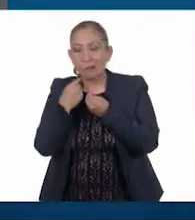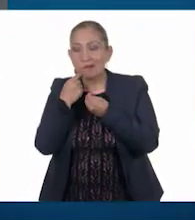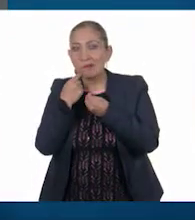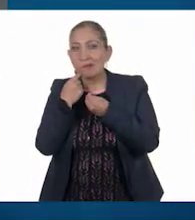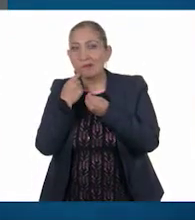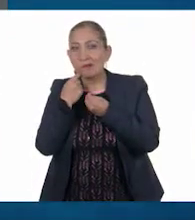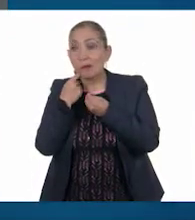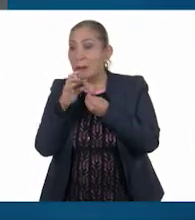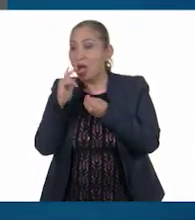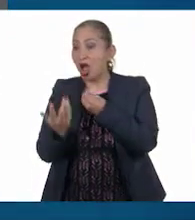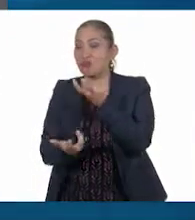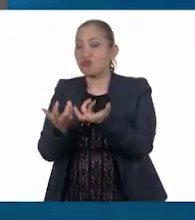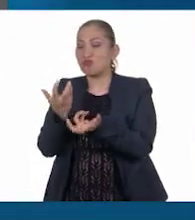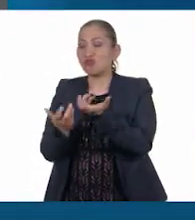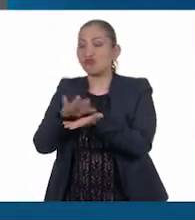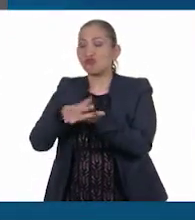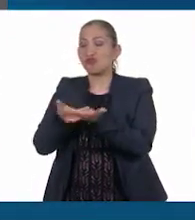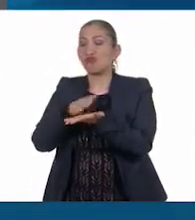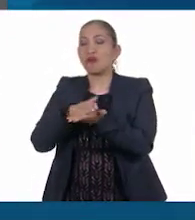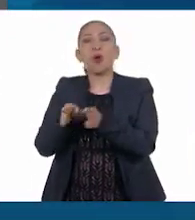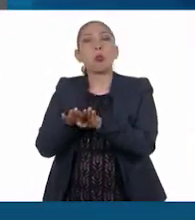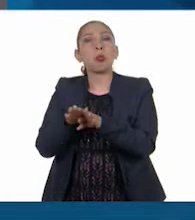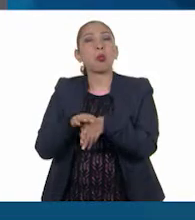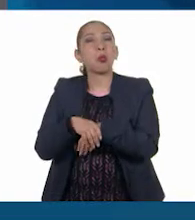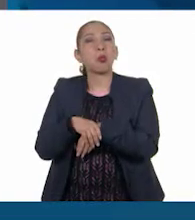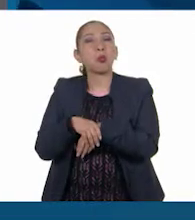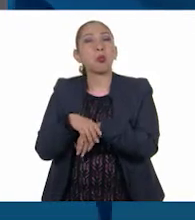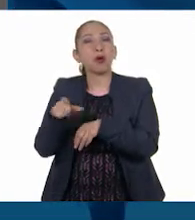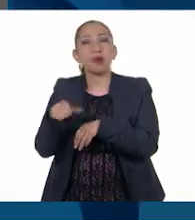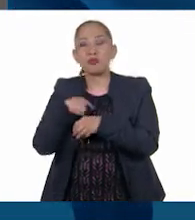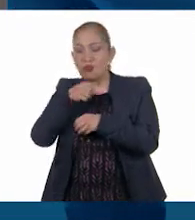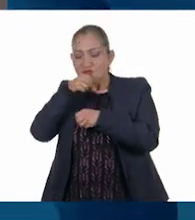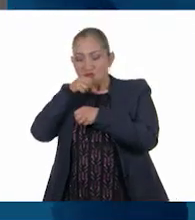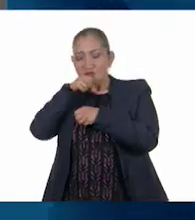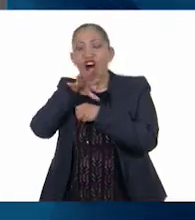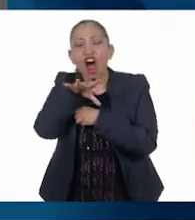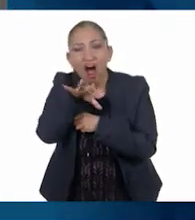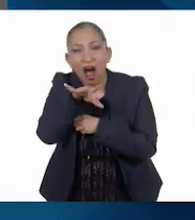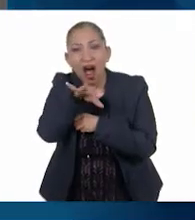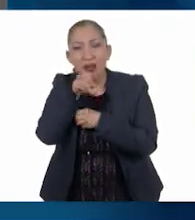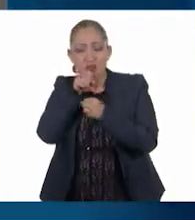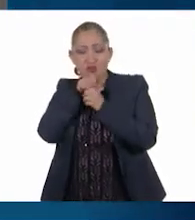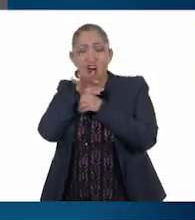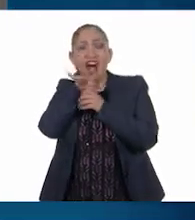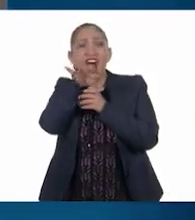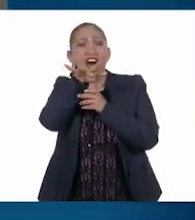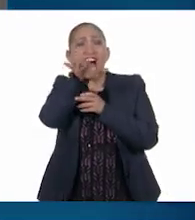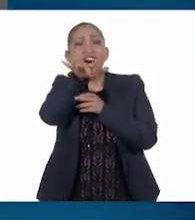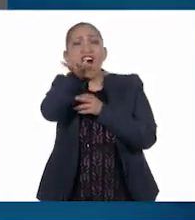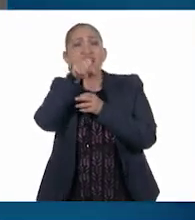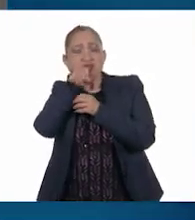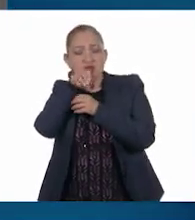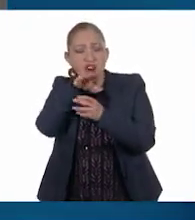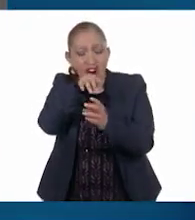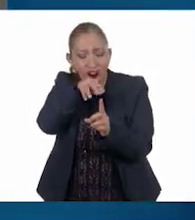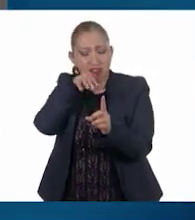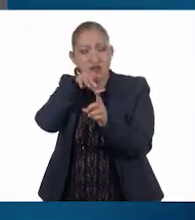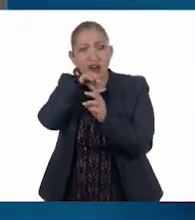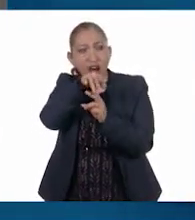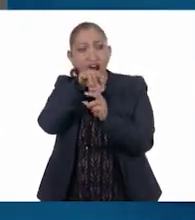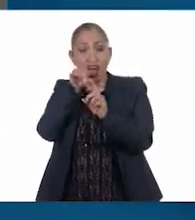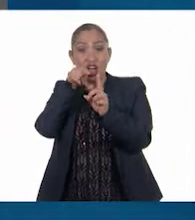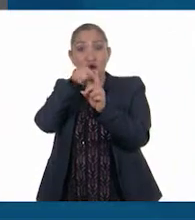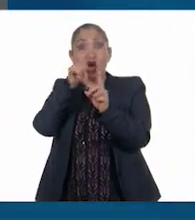que cocinarlo. ¿Y con qué lo iba a cocinar? Pues con su fuego. Así que le lanza fuego. Y